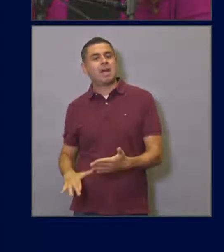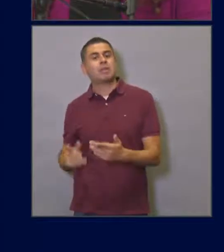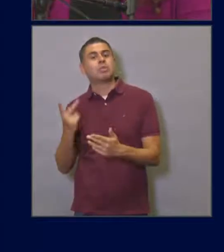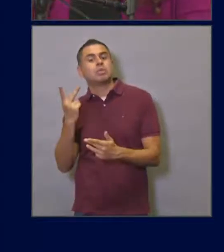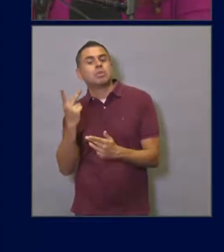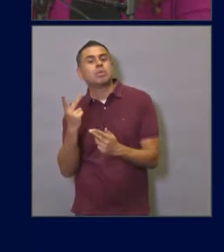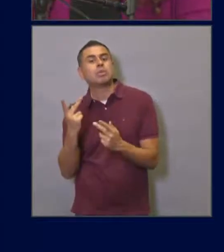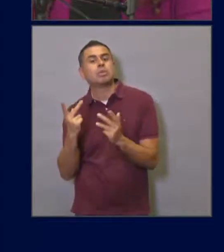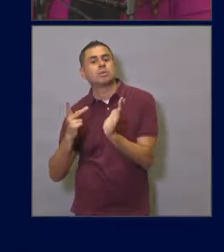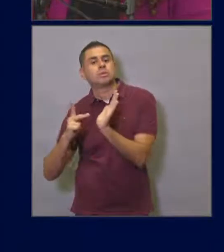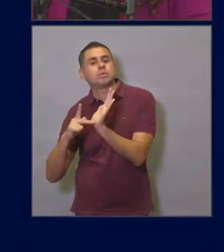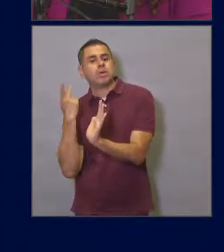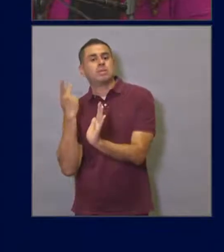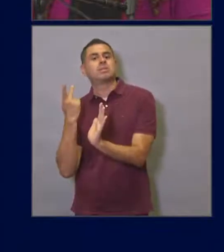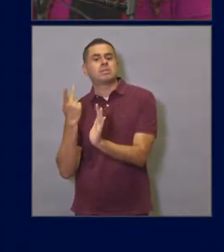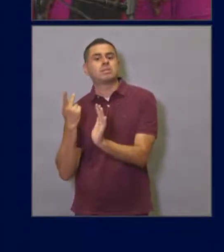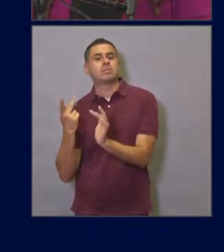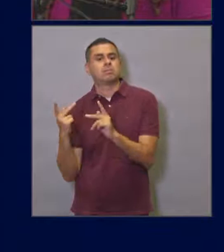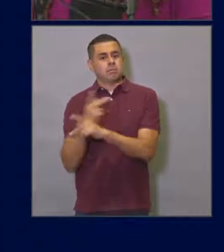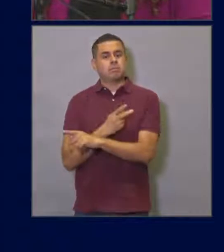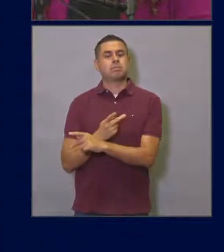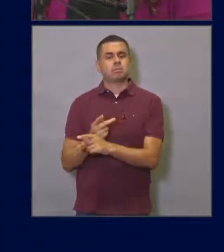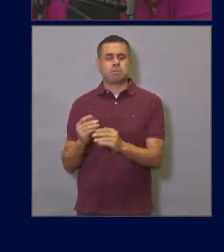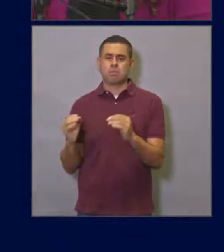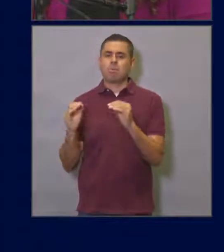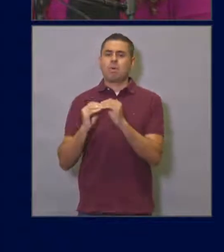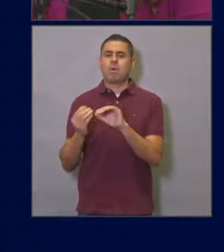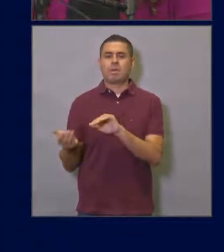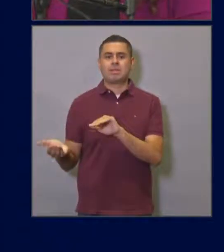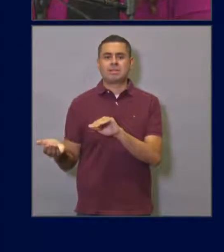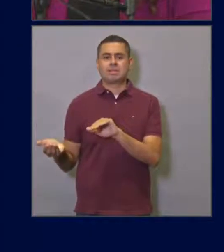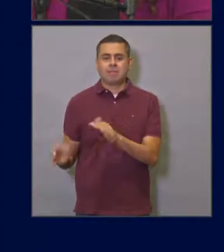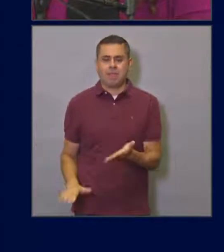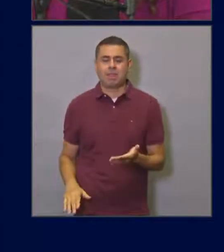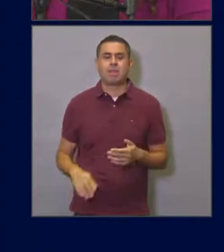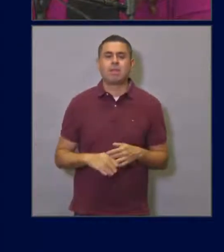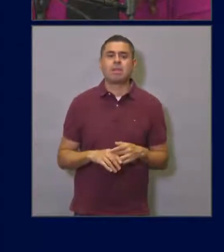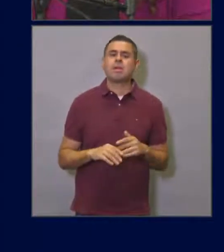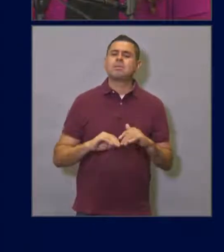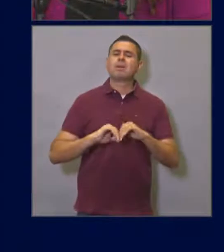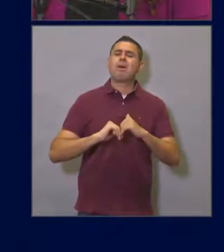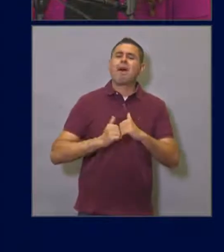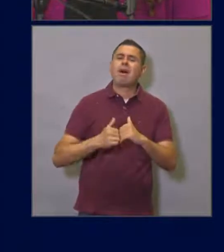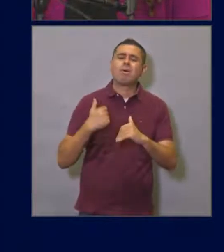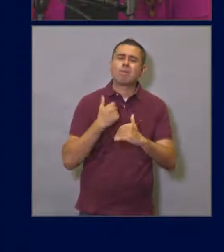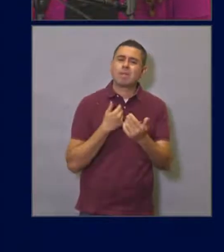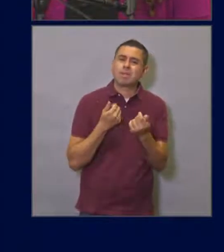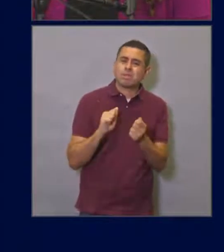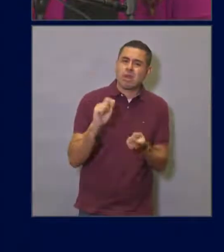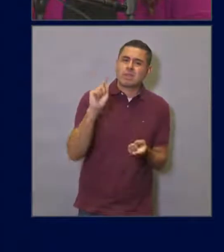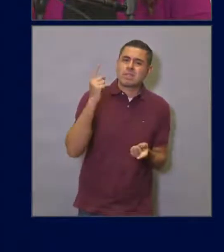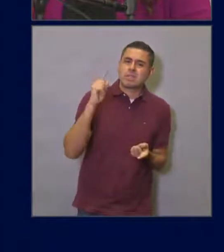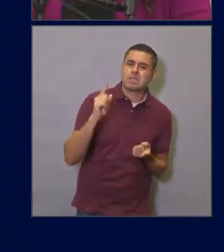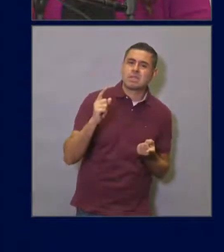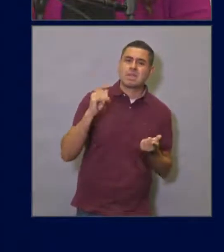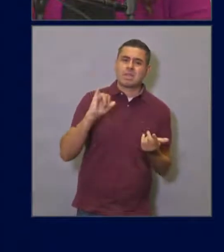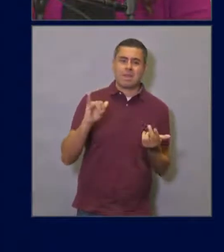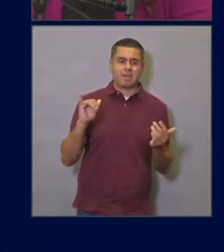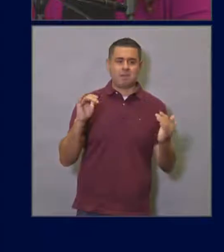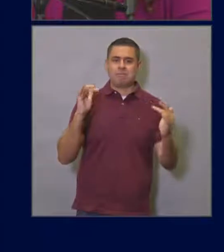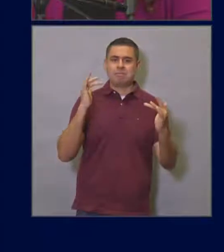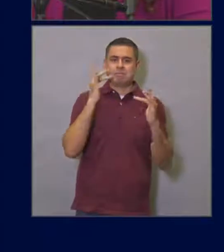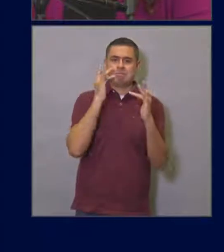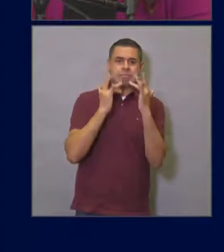Entonces, nos preguntamos cómo estamos cerrando las brechas entre los grupos que están siendo impactados de manera exagerada por causas